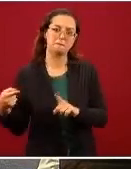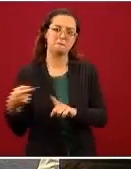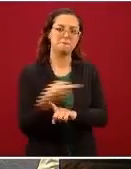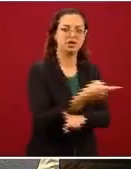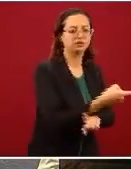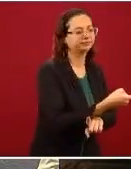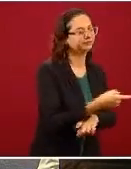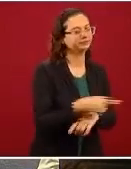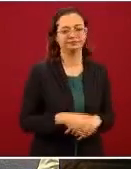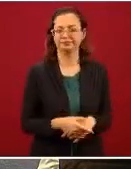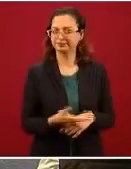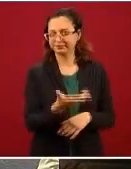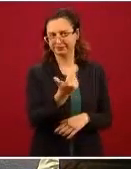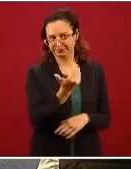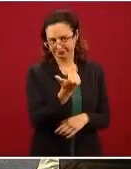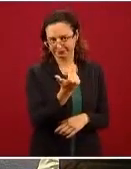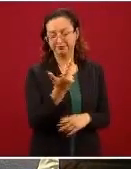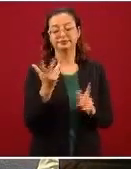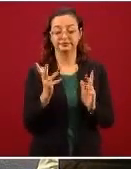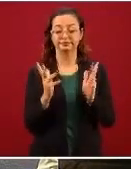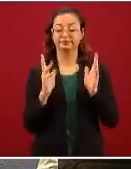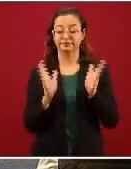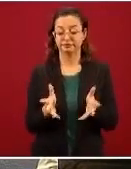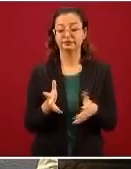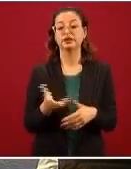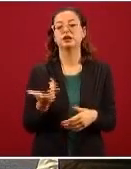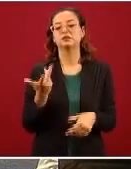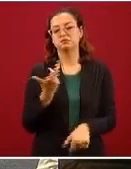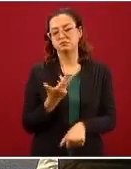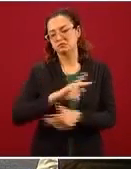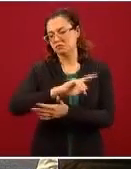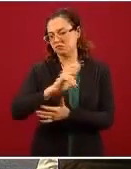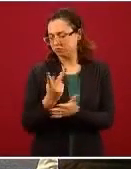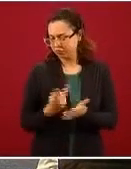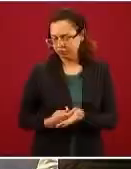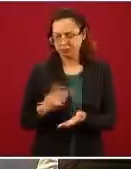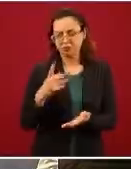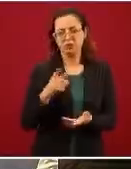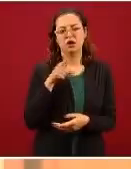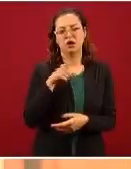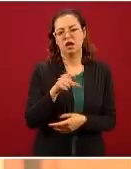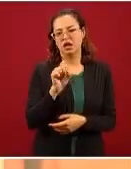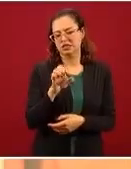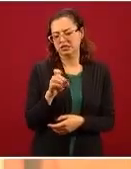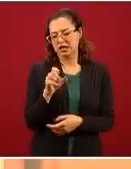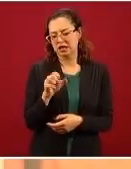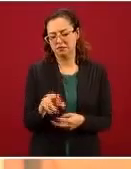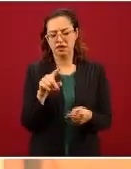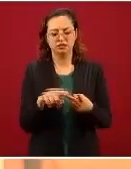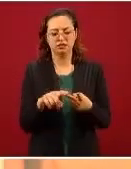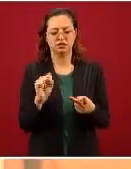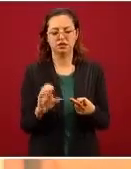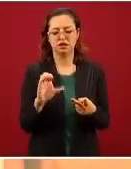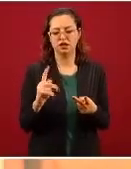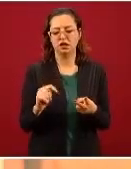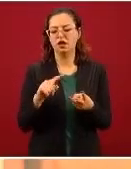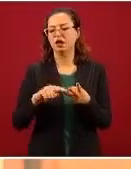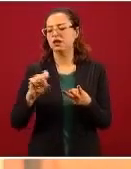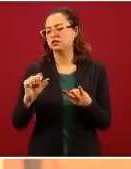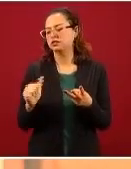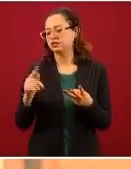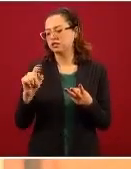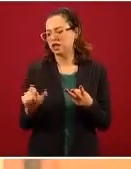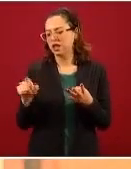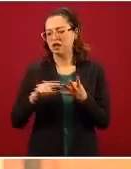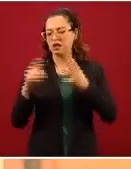Ya este programa de recuperación de aduanas portuarias está establecido donde está Marina, Comunicaciones y Transportes, el SAT, Aduanas,